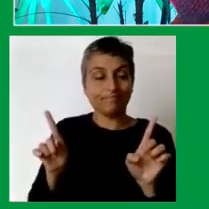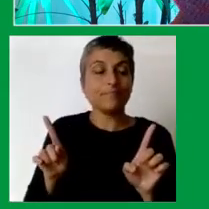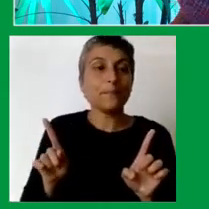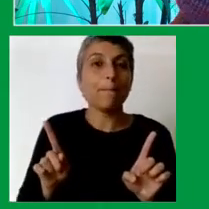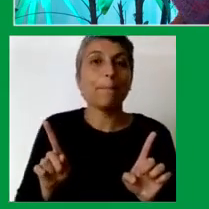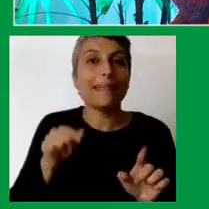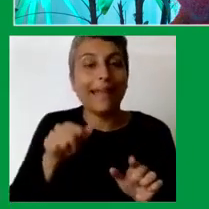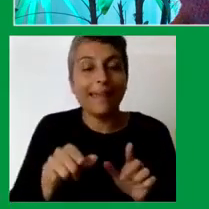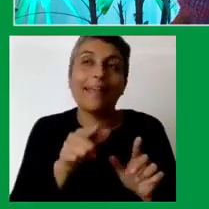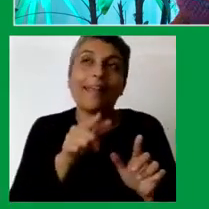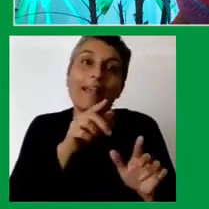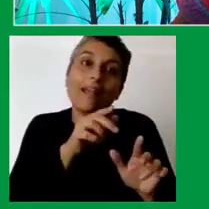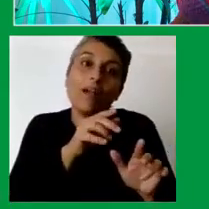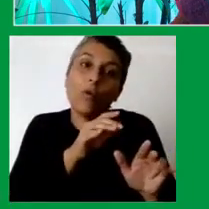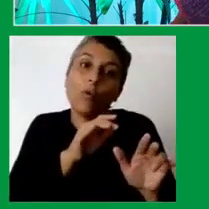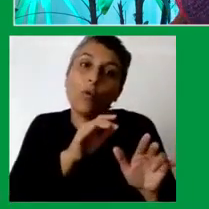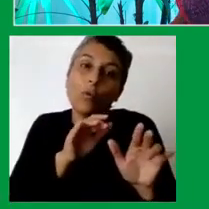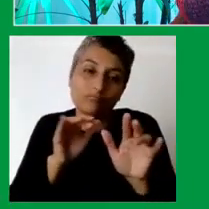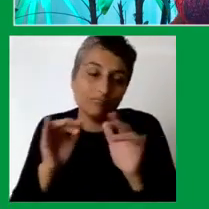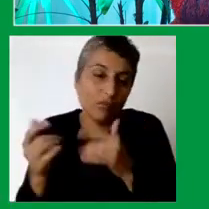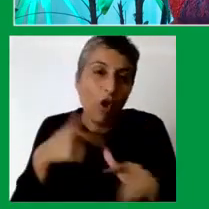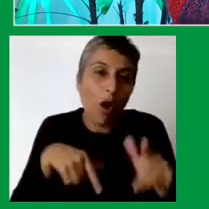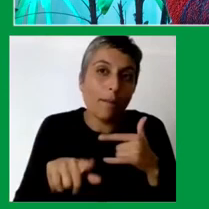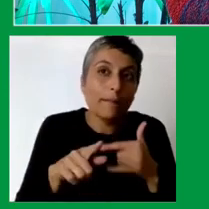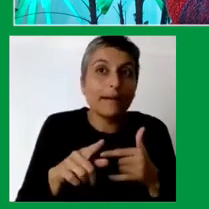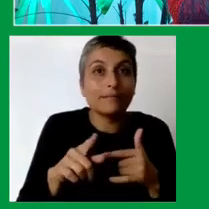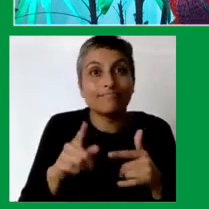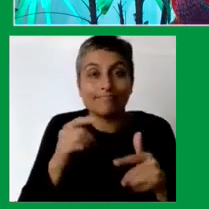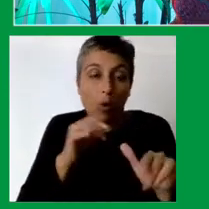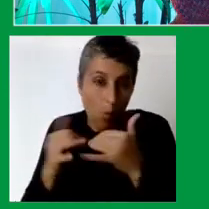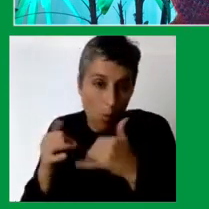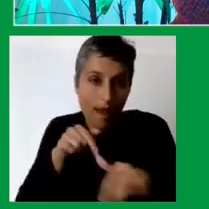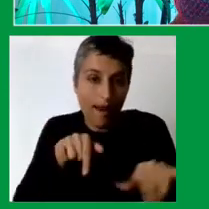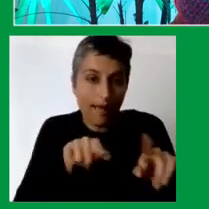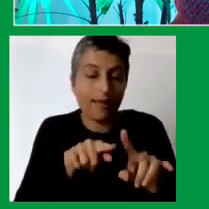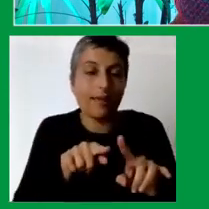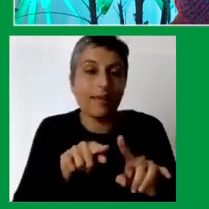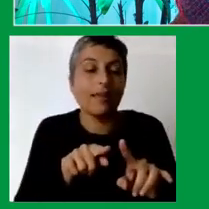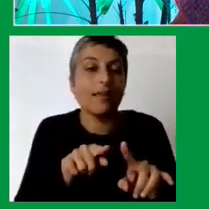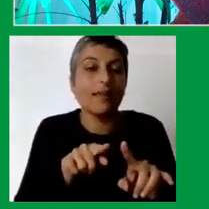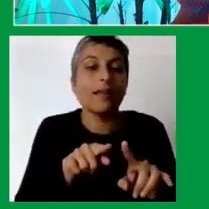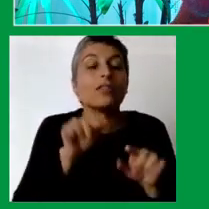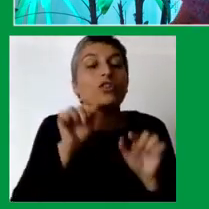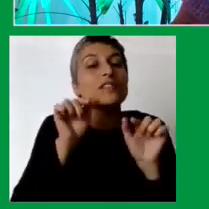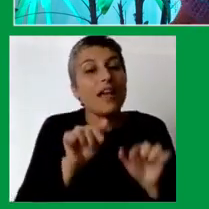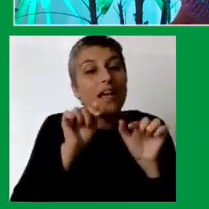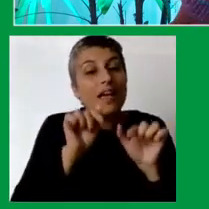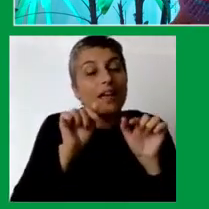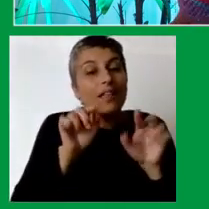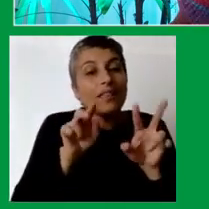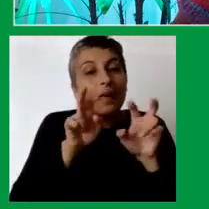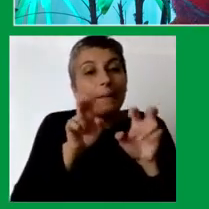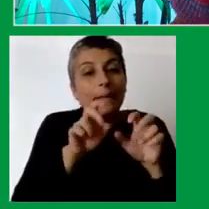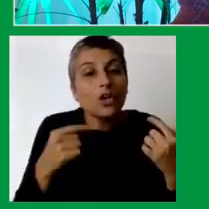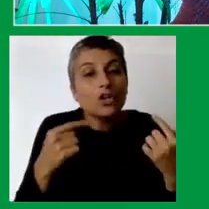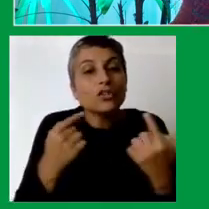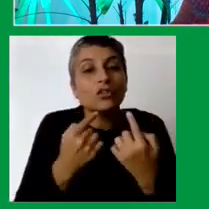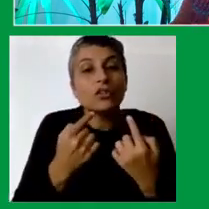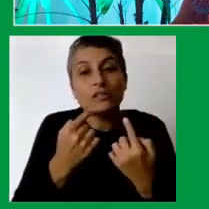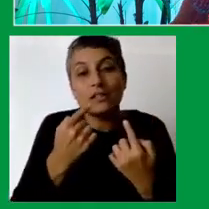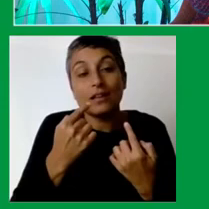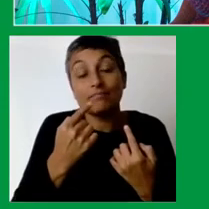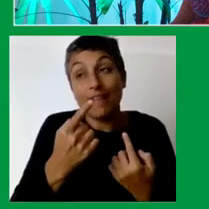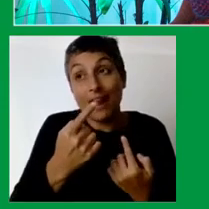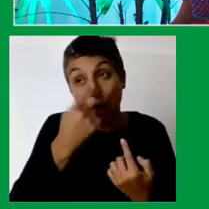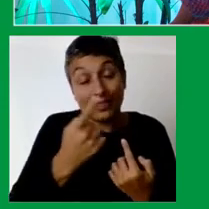en esos lugares. Y en ese tema también nos interesa poder que nos puedas comentar acerca